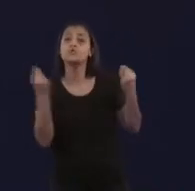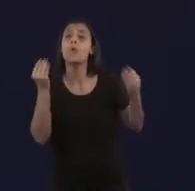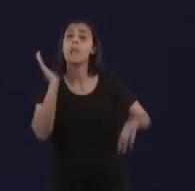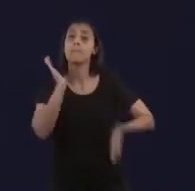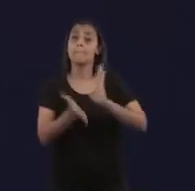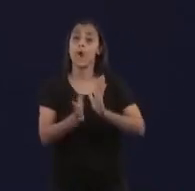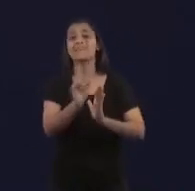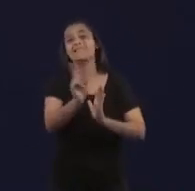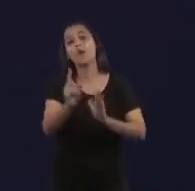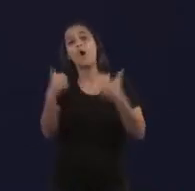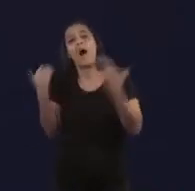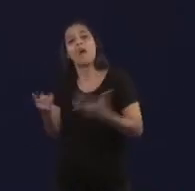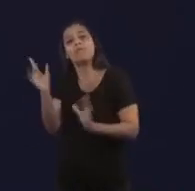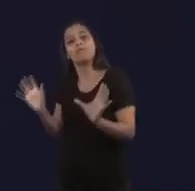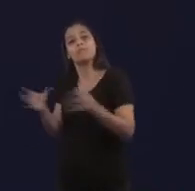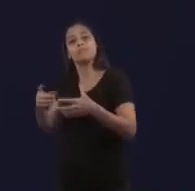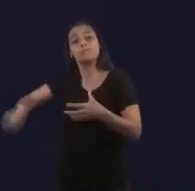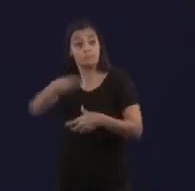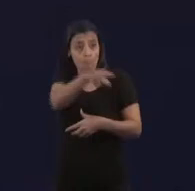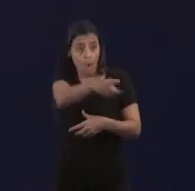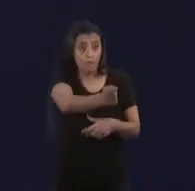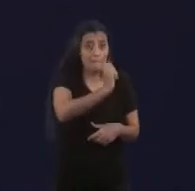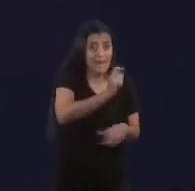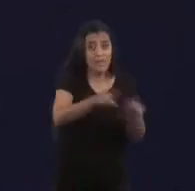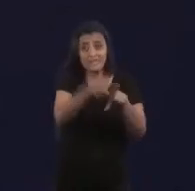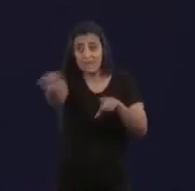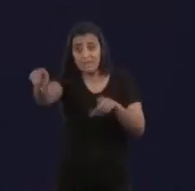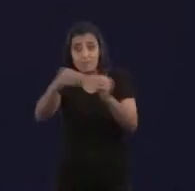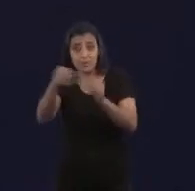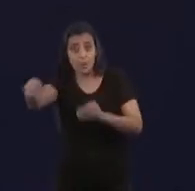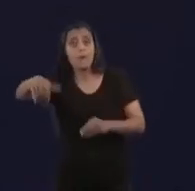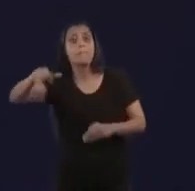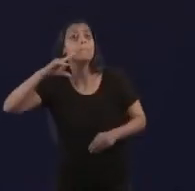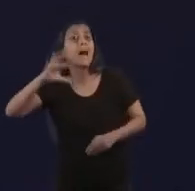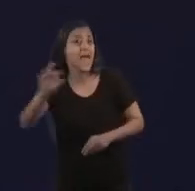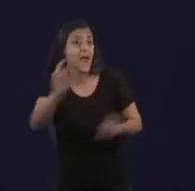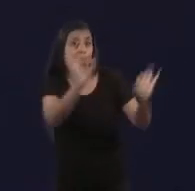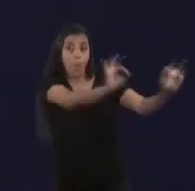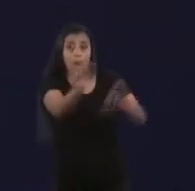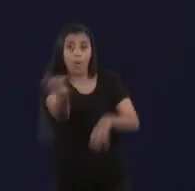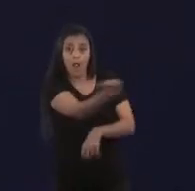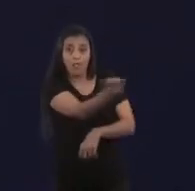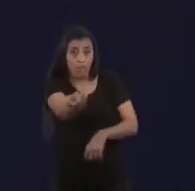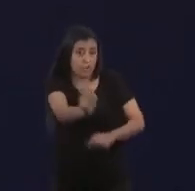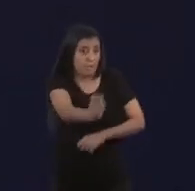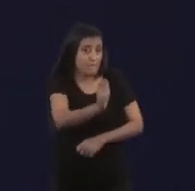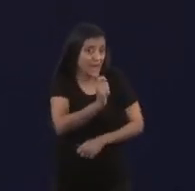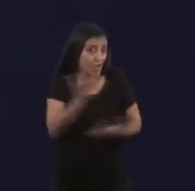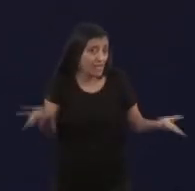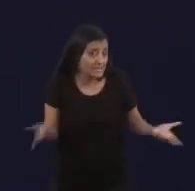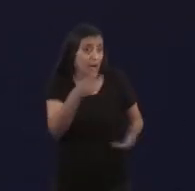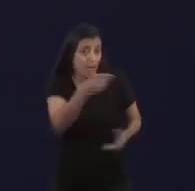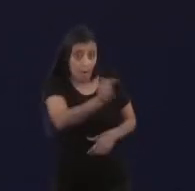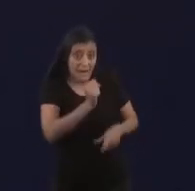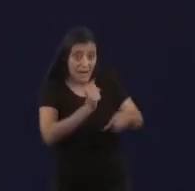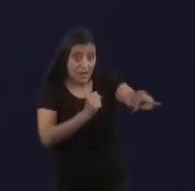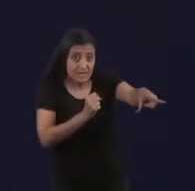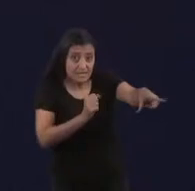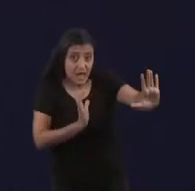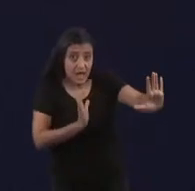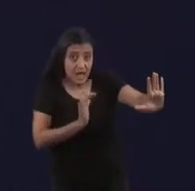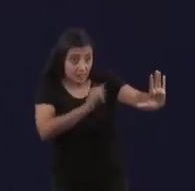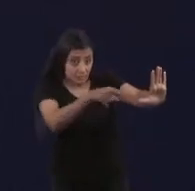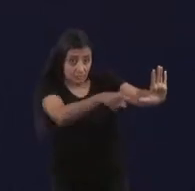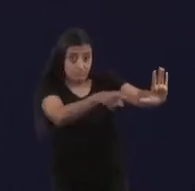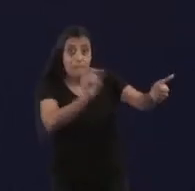contra un sector. De hecho, me parece que sos tan periodista vos como Mariano. Bueno, no sé si los dos son periodistas, pero ¿vos sos periodista? ¿Sí? ¿Vos